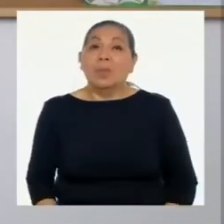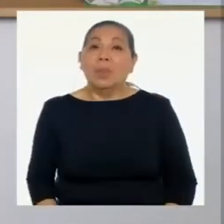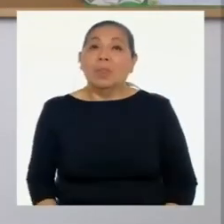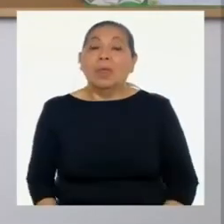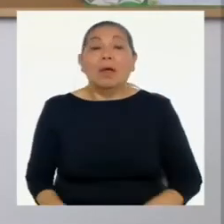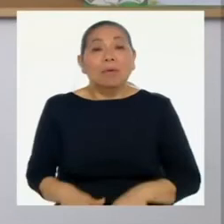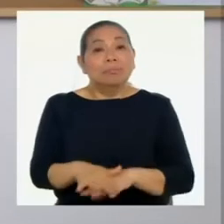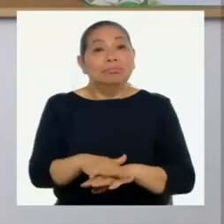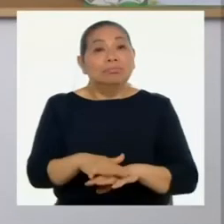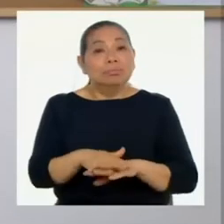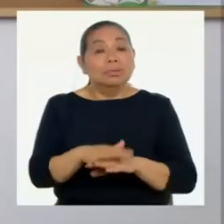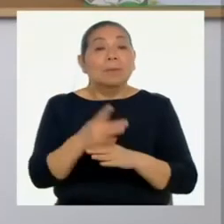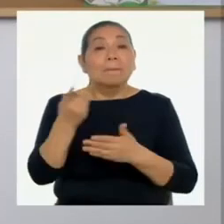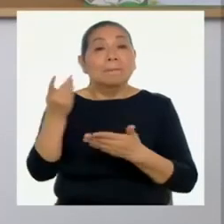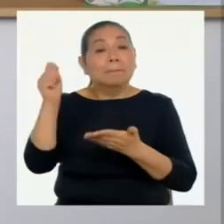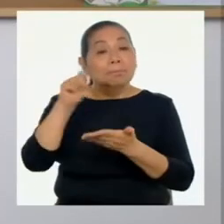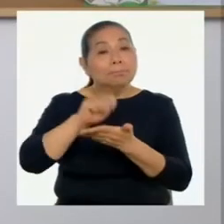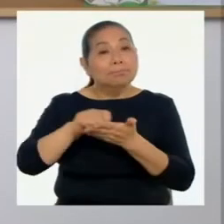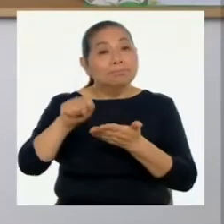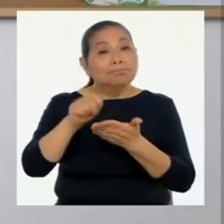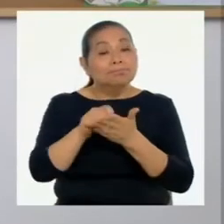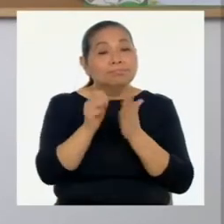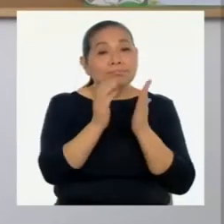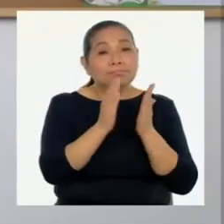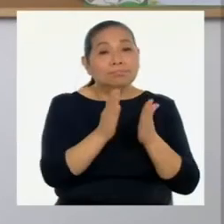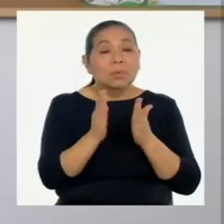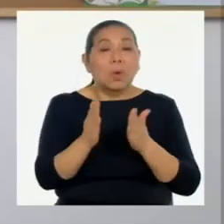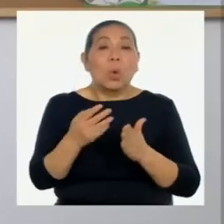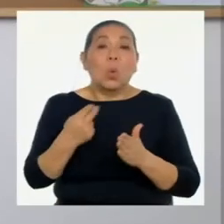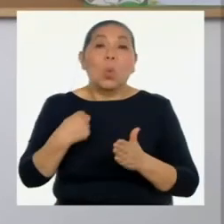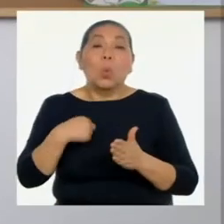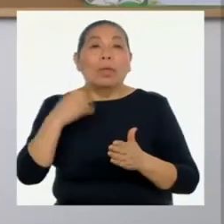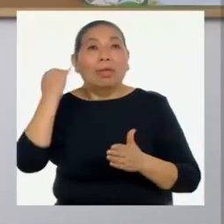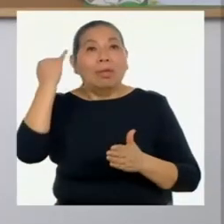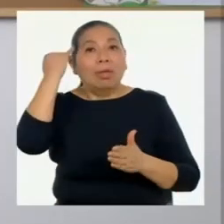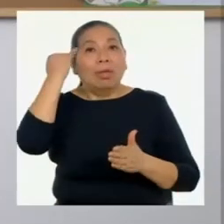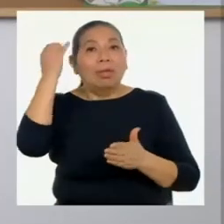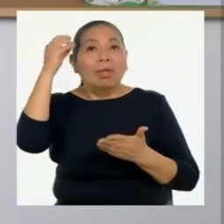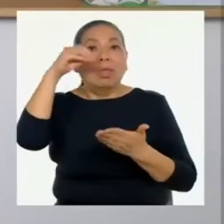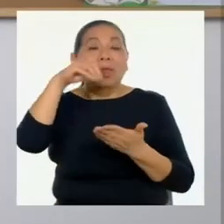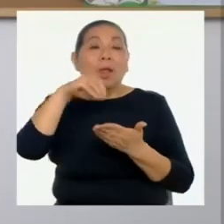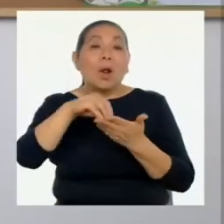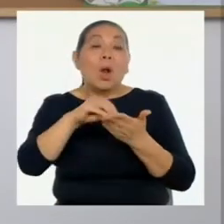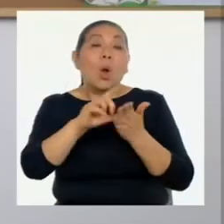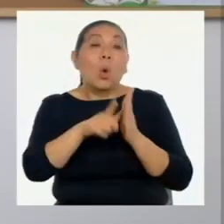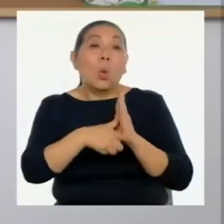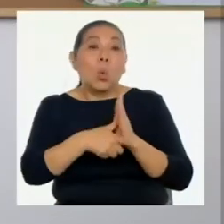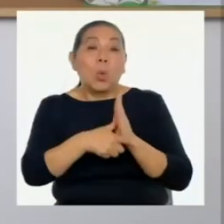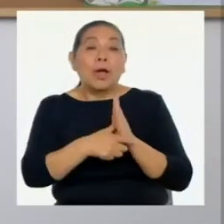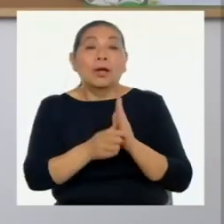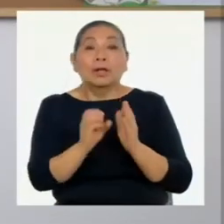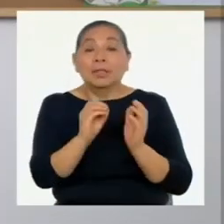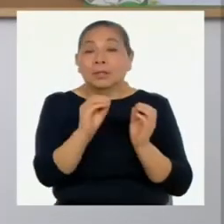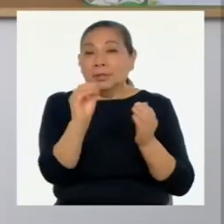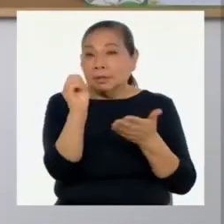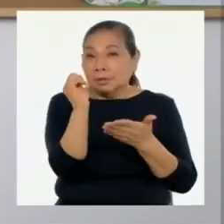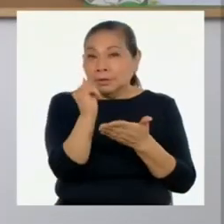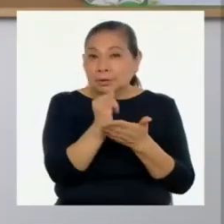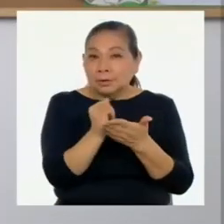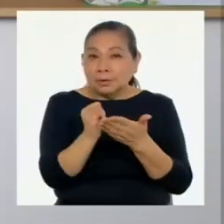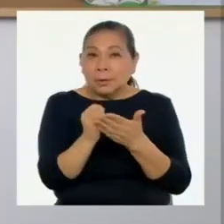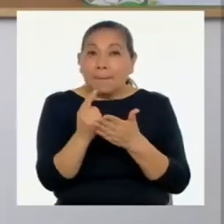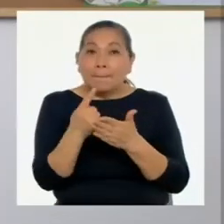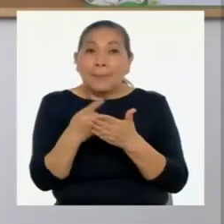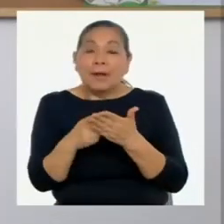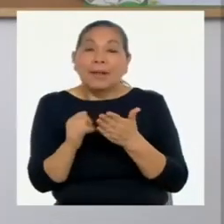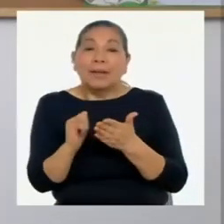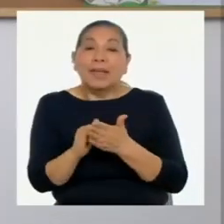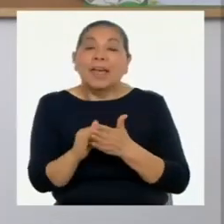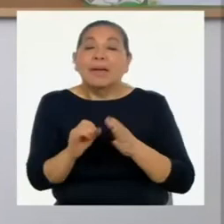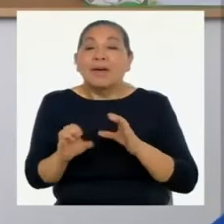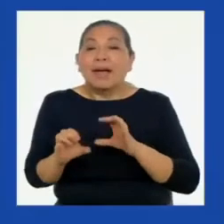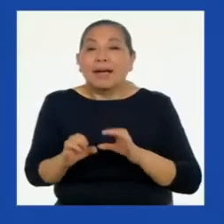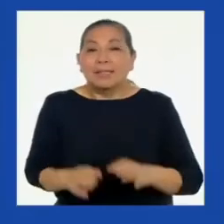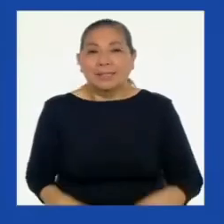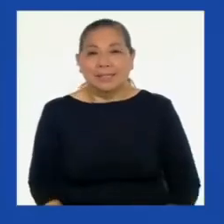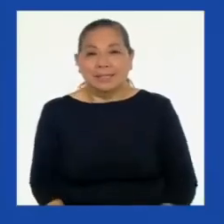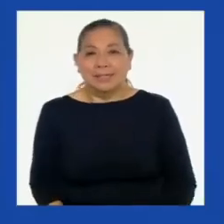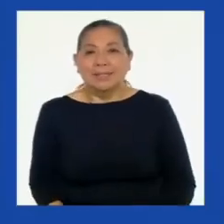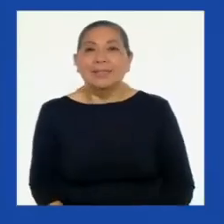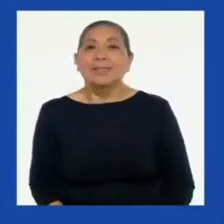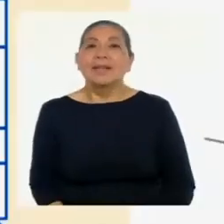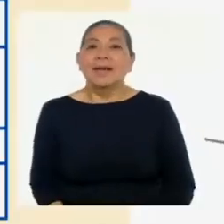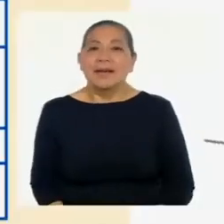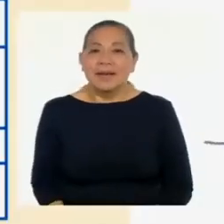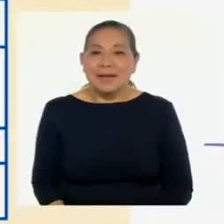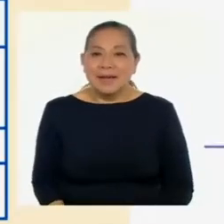en nuestro plan de escritura y organizar nuestras ideas, que luego conformarán el diseño del afiche que vamos a